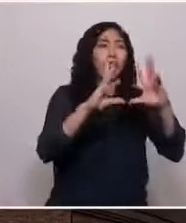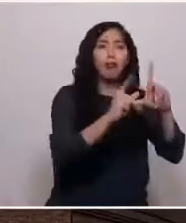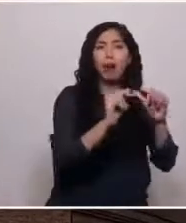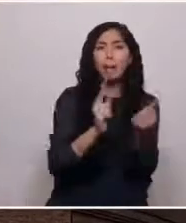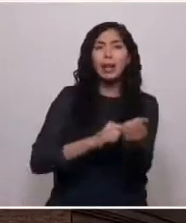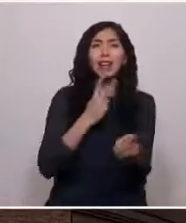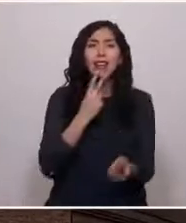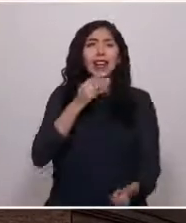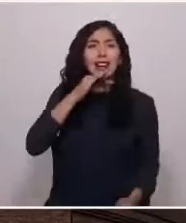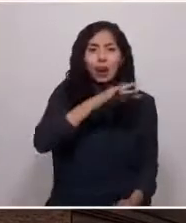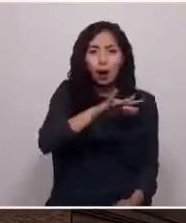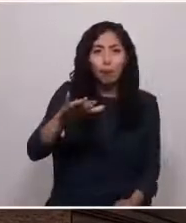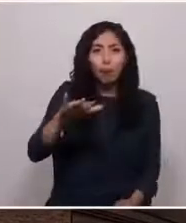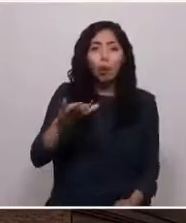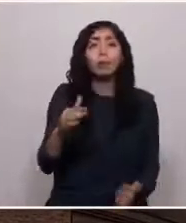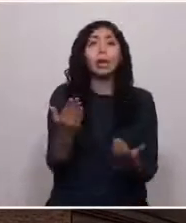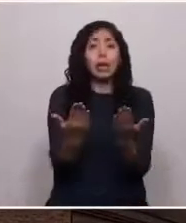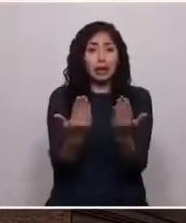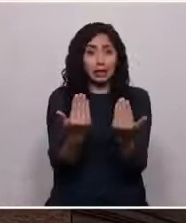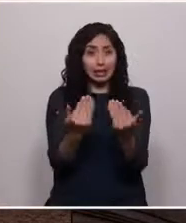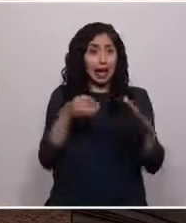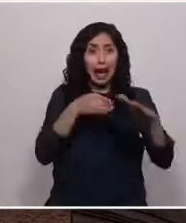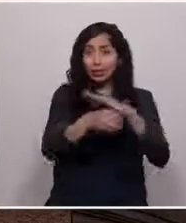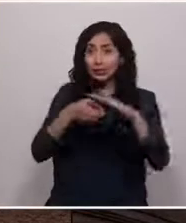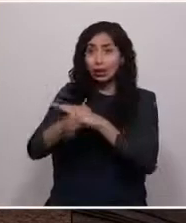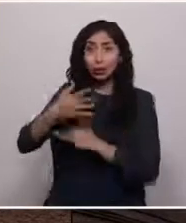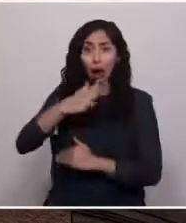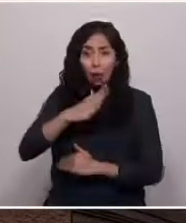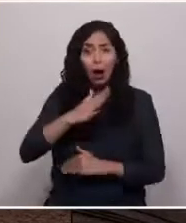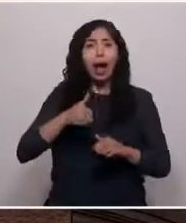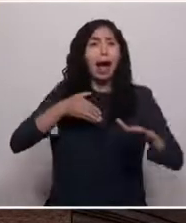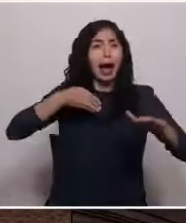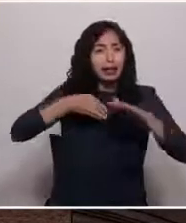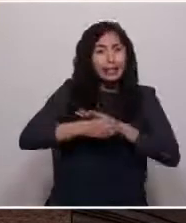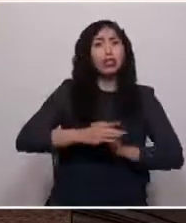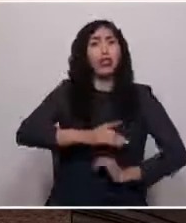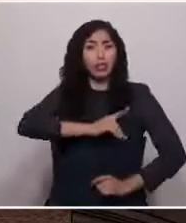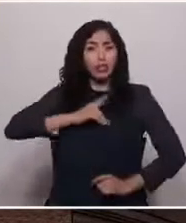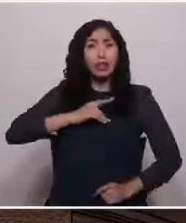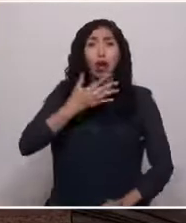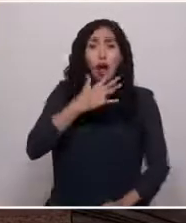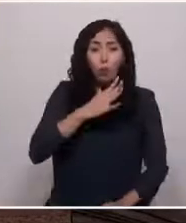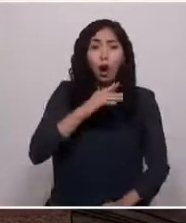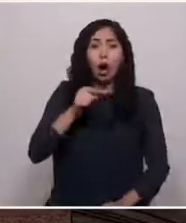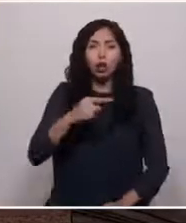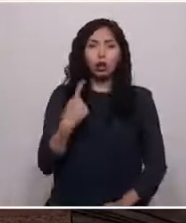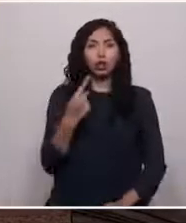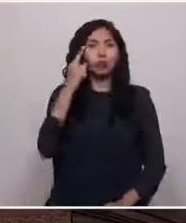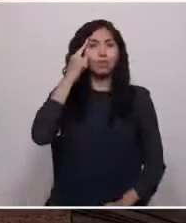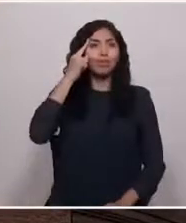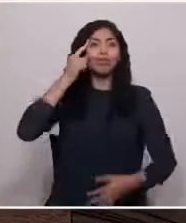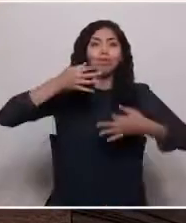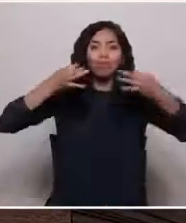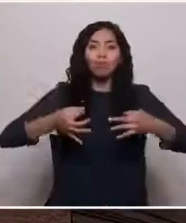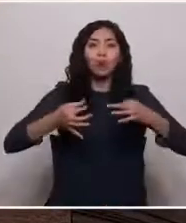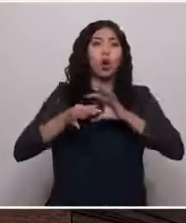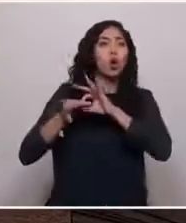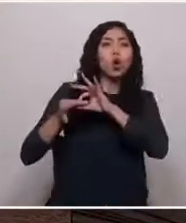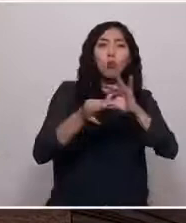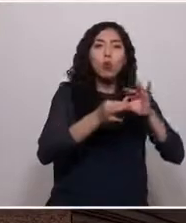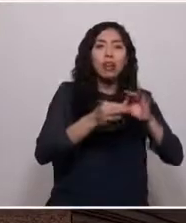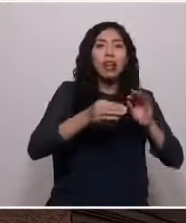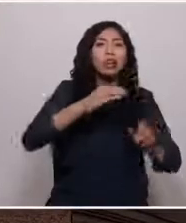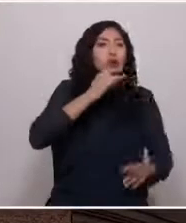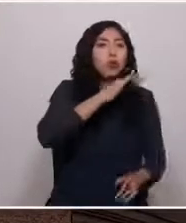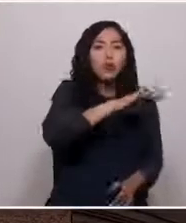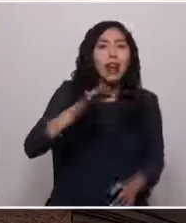desde la necesidad del acceso al agua el acceso digno al agua se ha forjado nuestra convicción de lo común de lo rural de lo